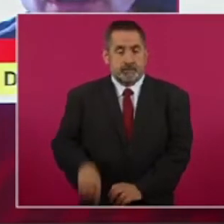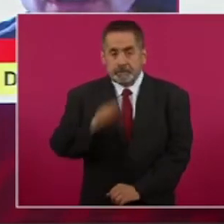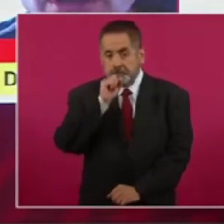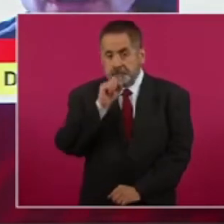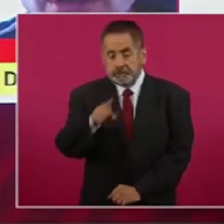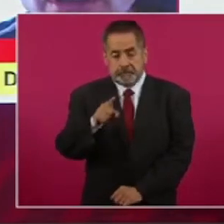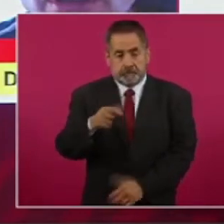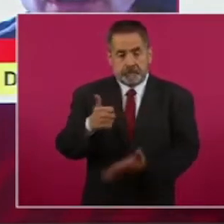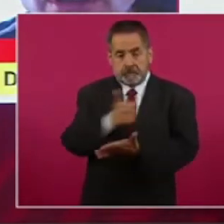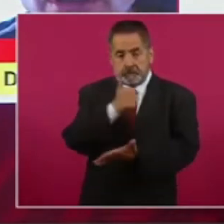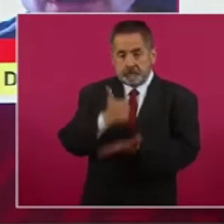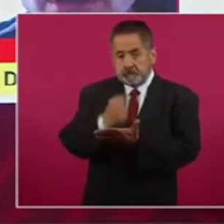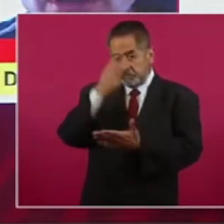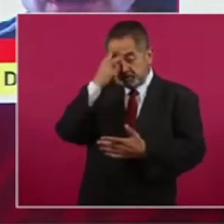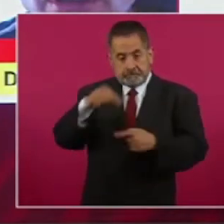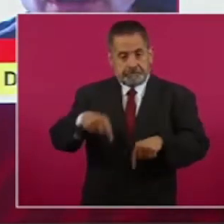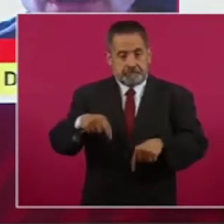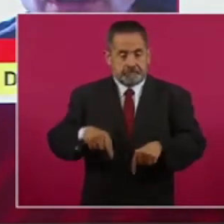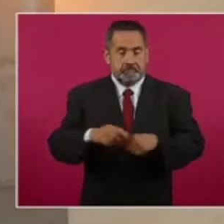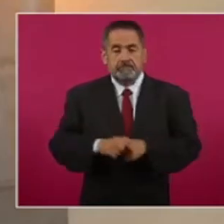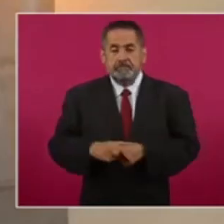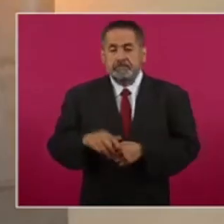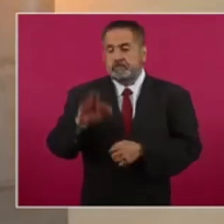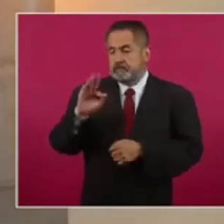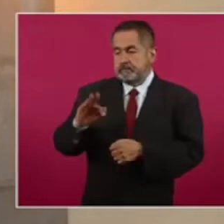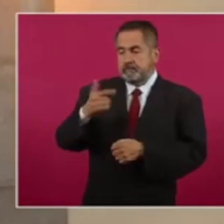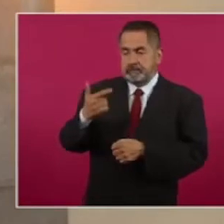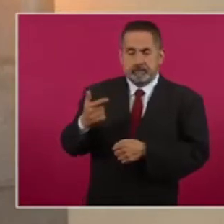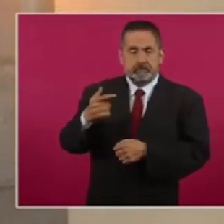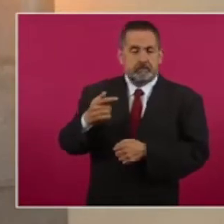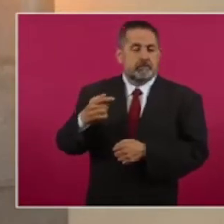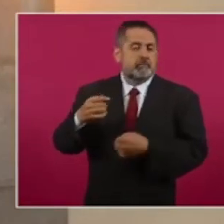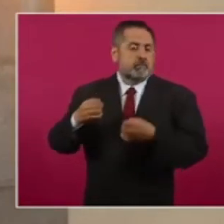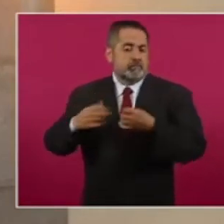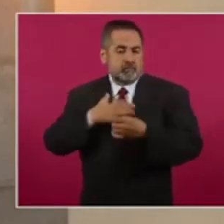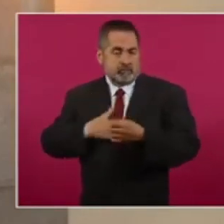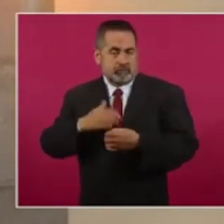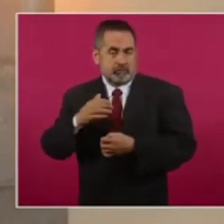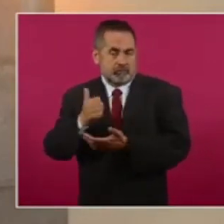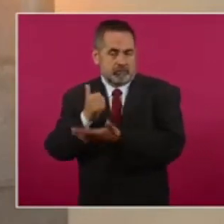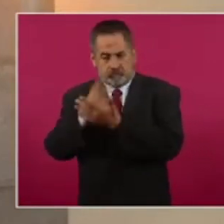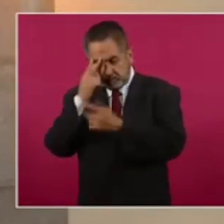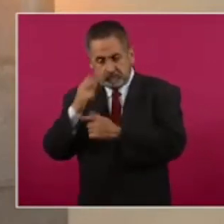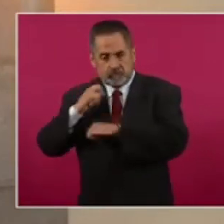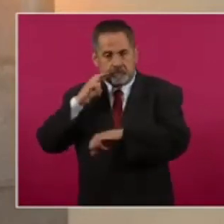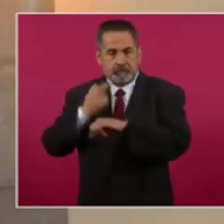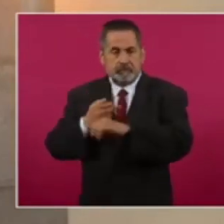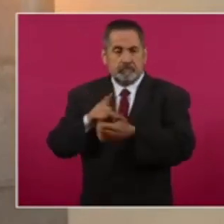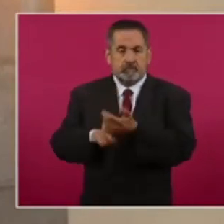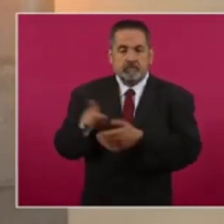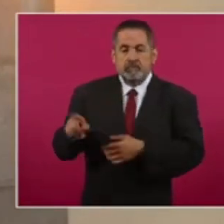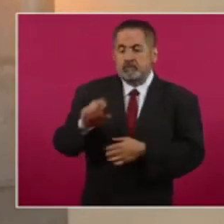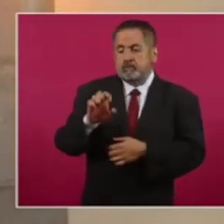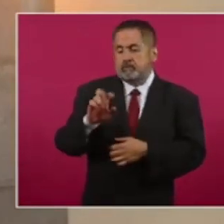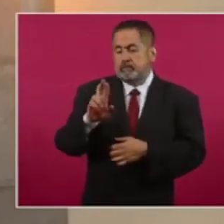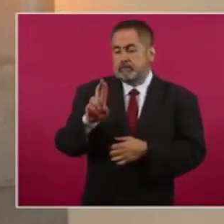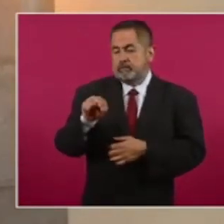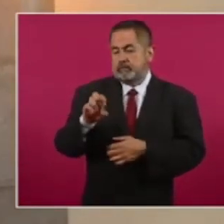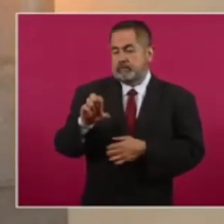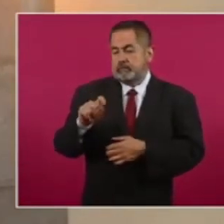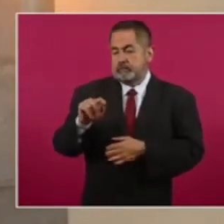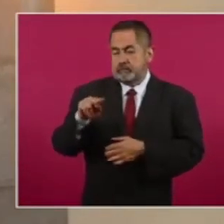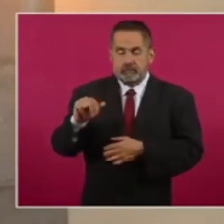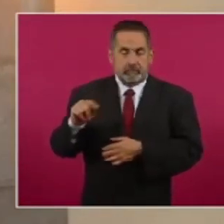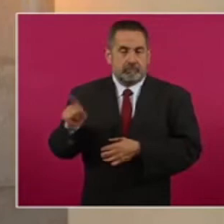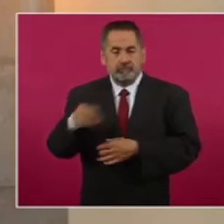de la Ciudad de México, la Fiscalía General de Justicia de la Ciudad, a cargo de la fiscal Ernestina Godoy,